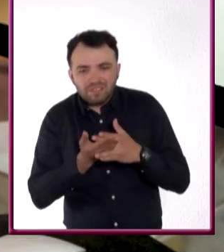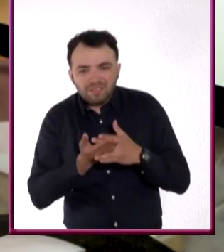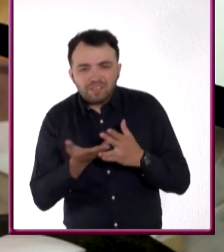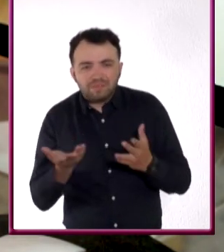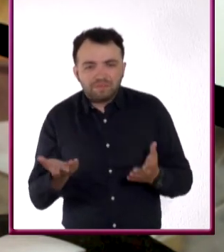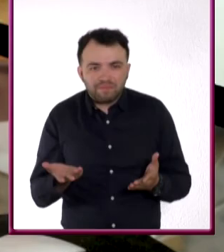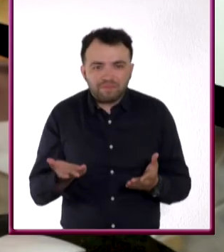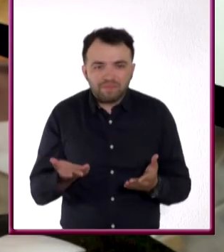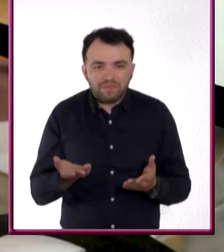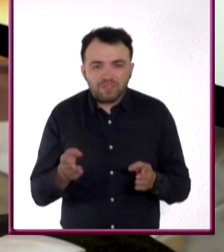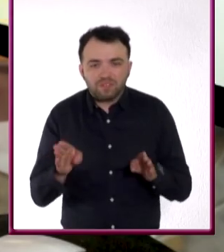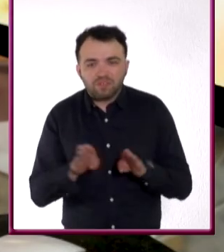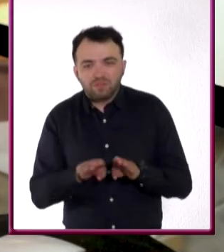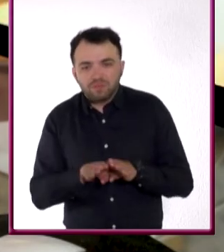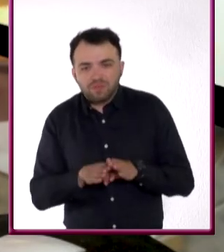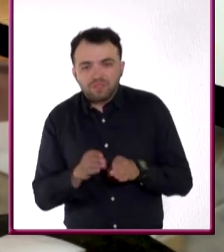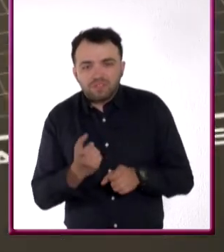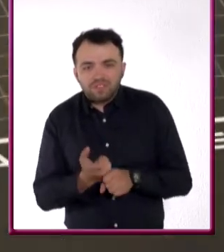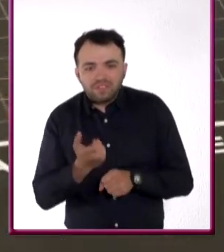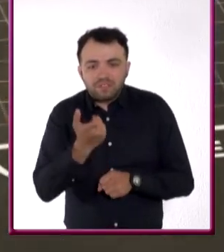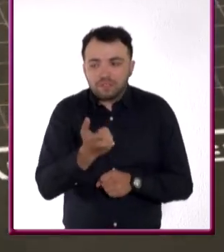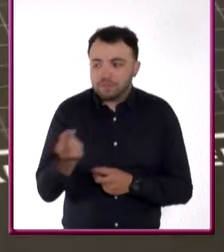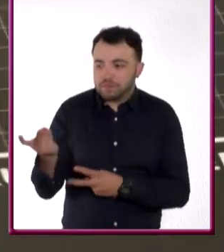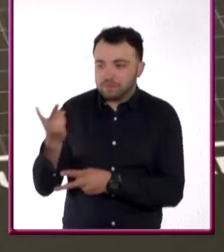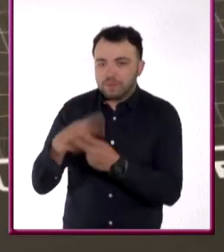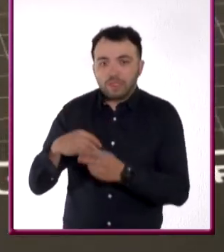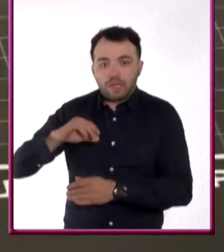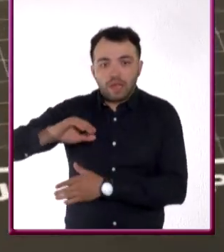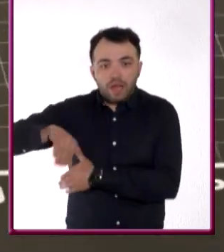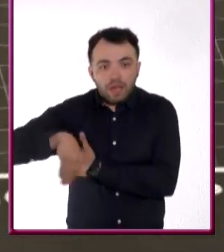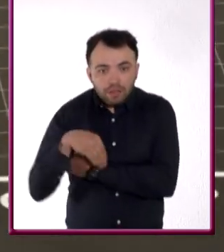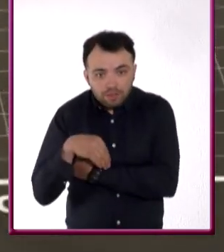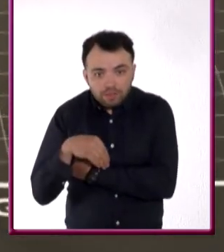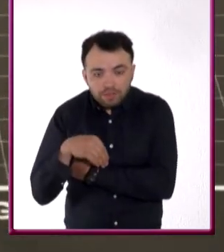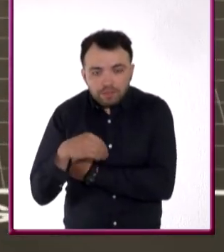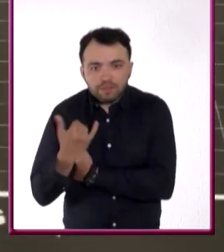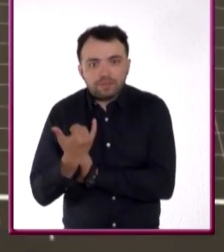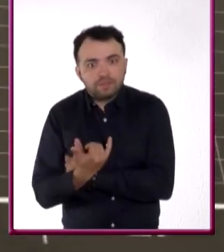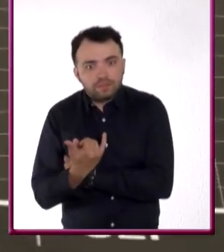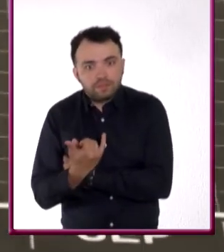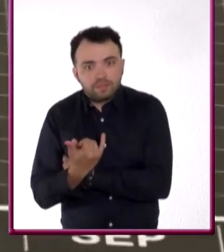qué? Intermediación de recursos provenientes de los ahorradores